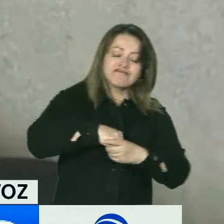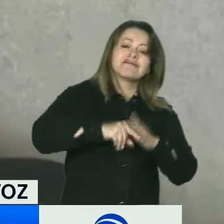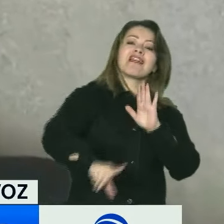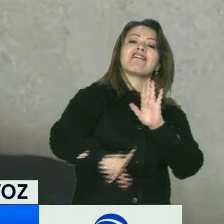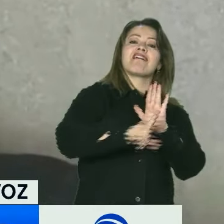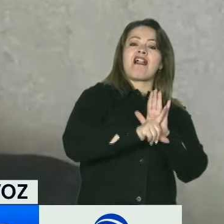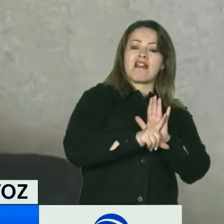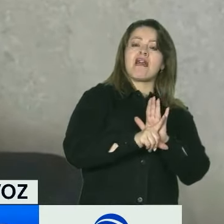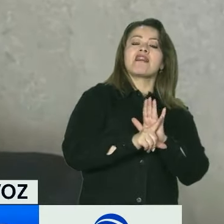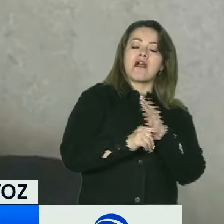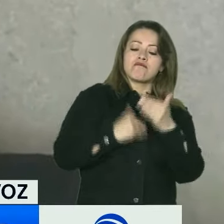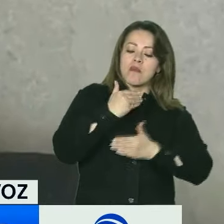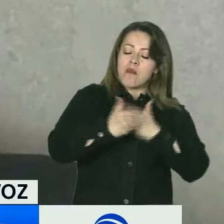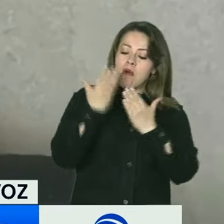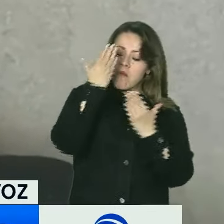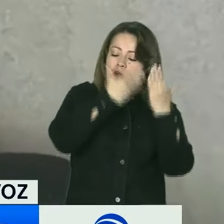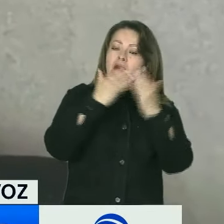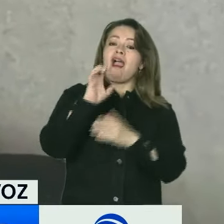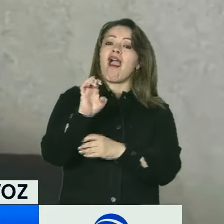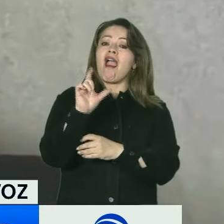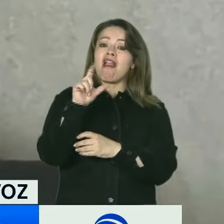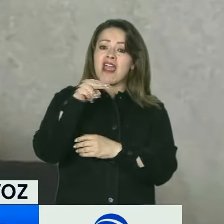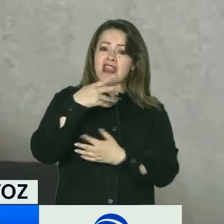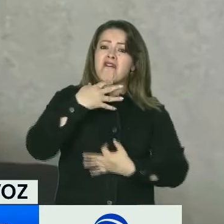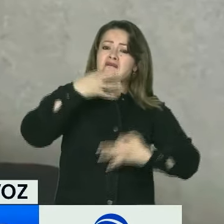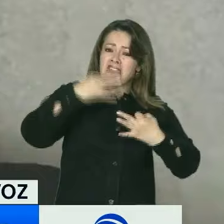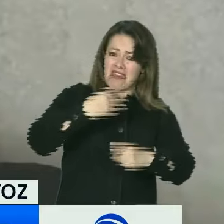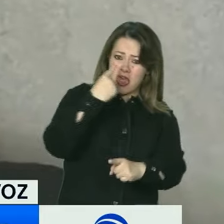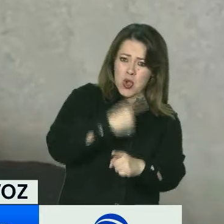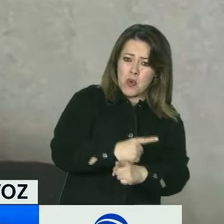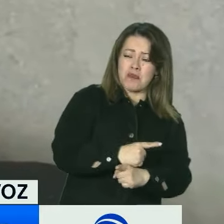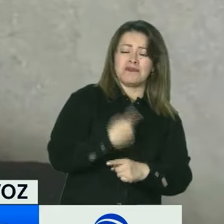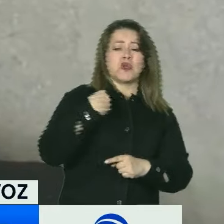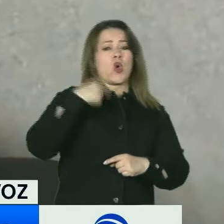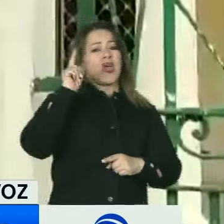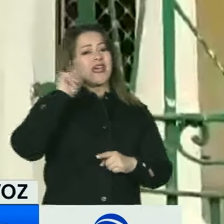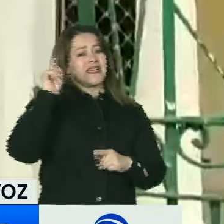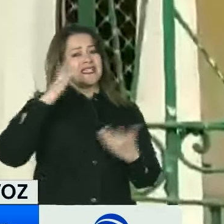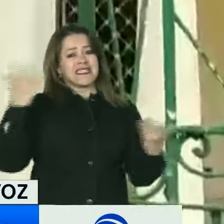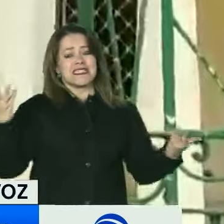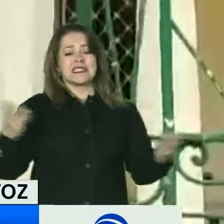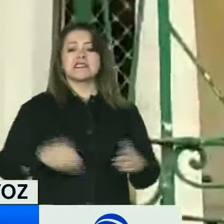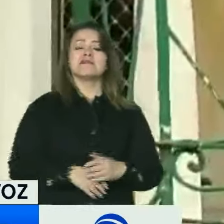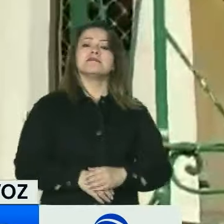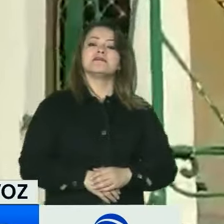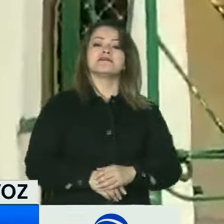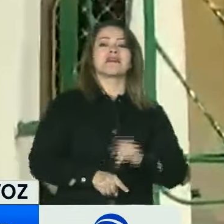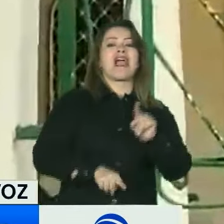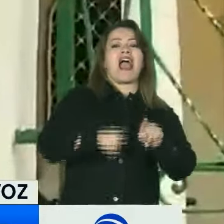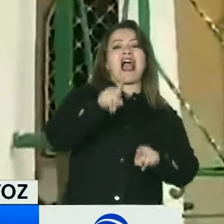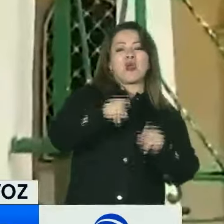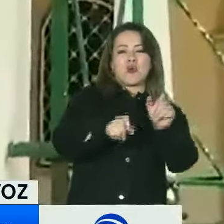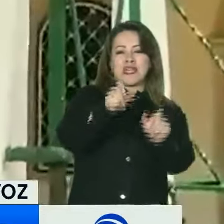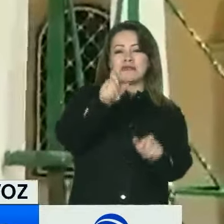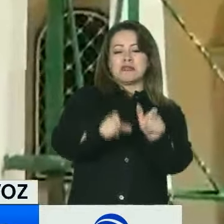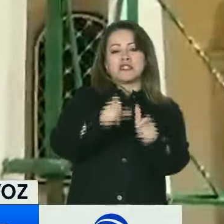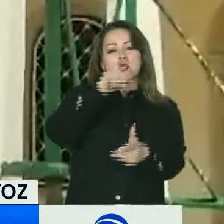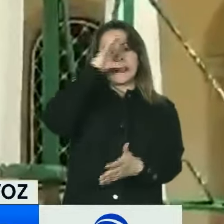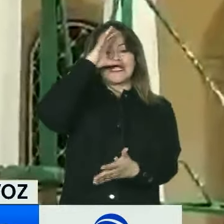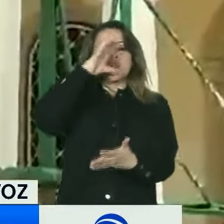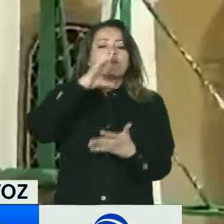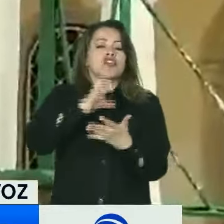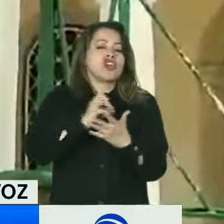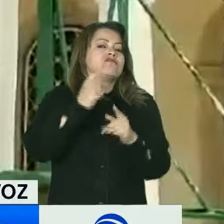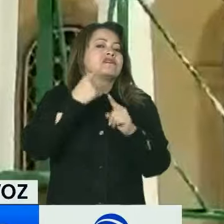el Análisis del Conflicto, el ELN no ha cumplido la última prórroga del cese de fuego. Algunos congresistas han llevado su opinión a tal